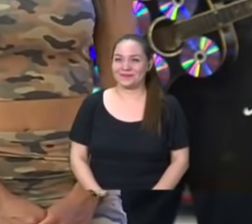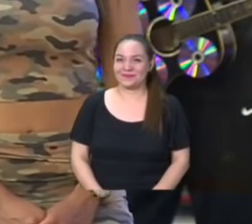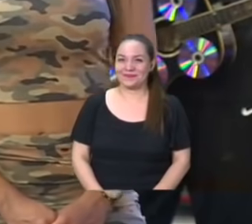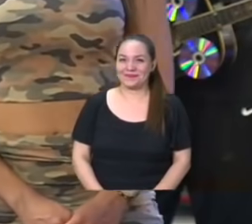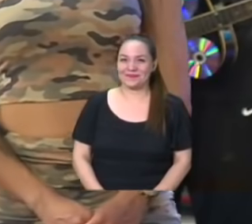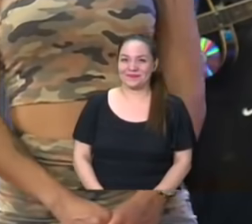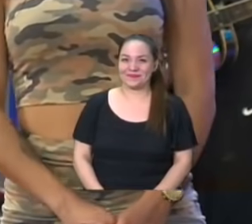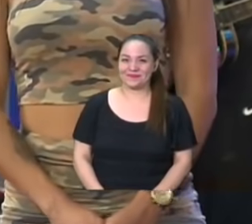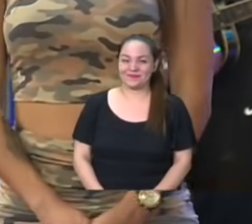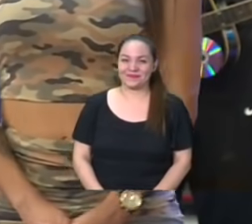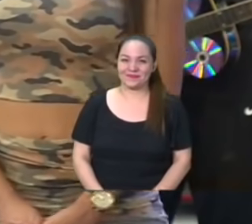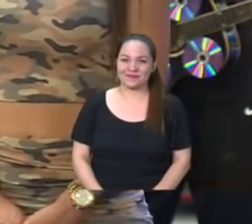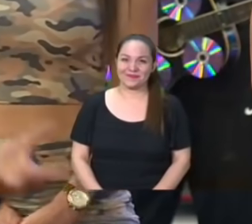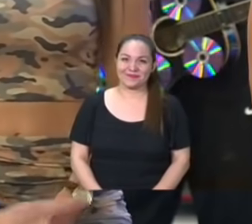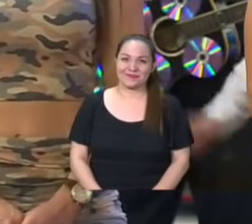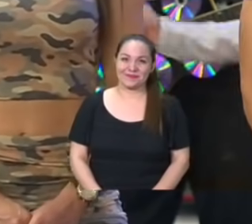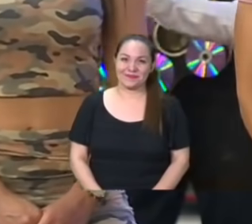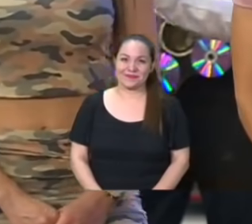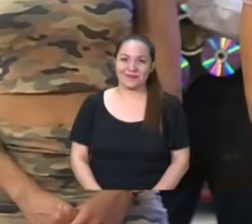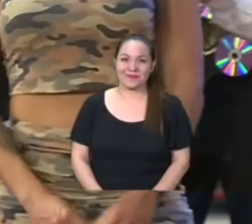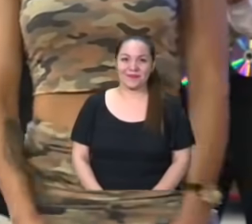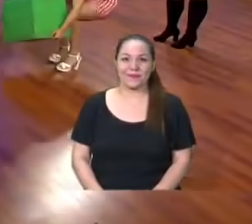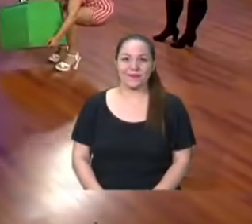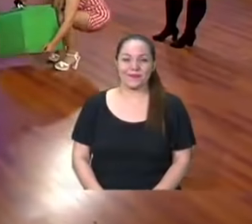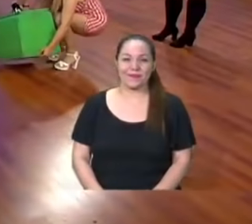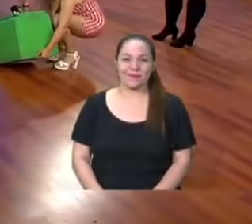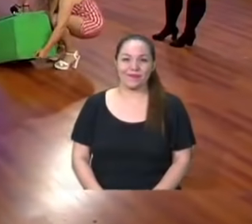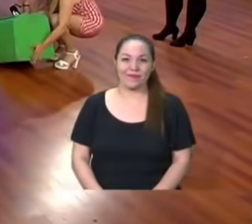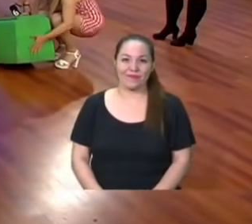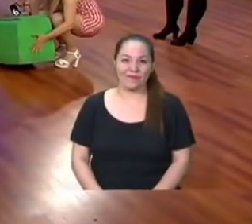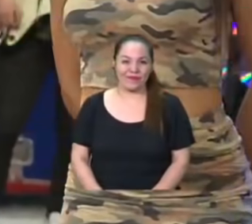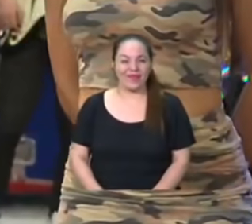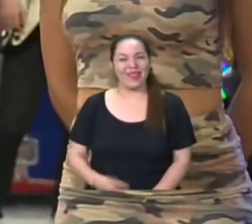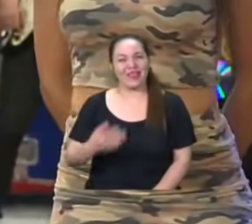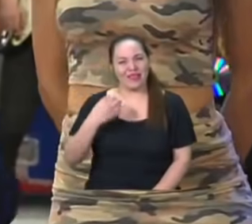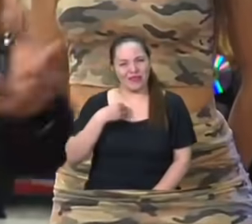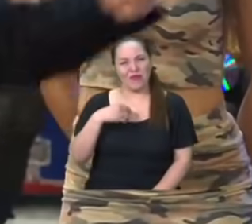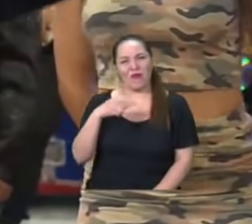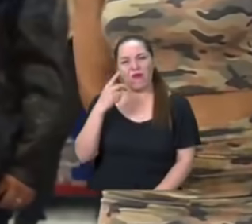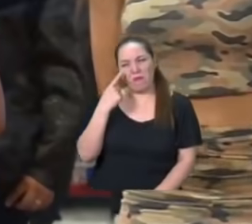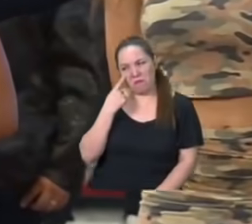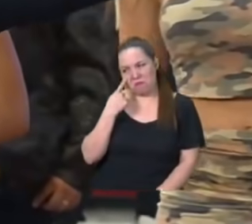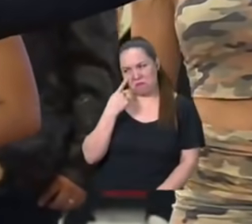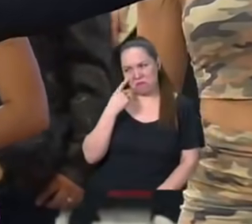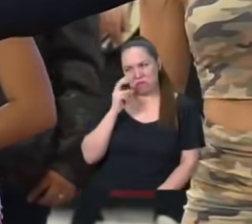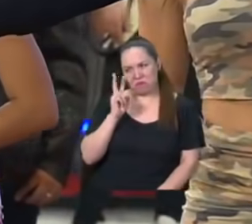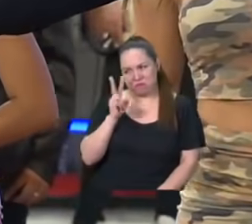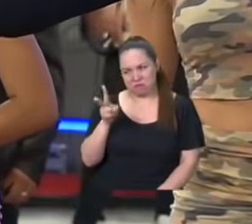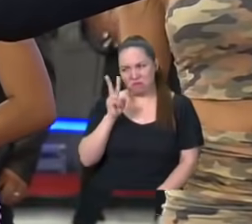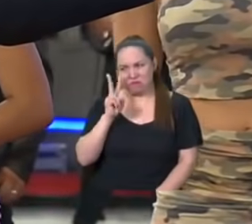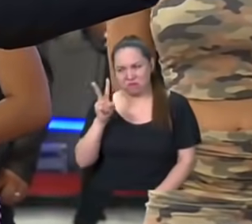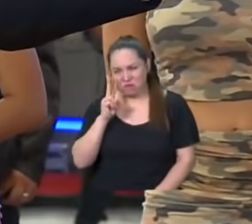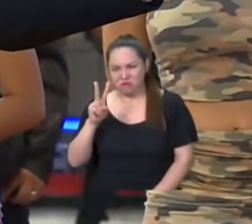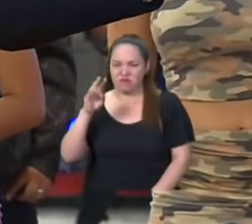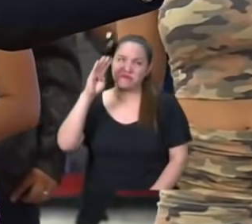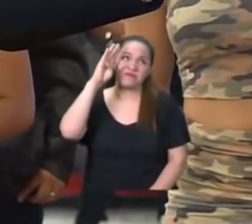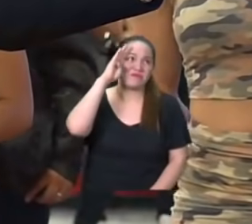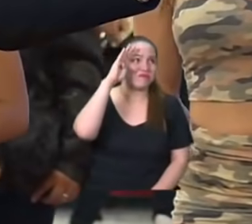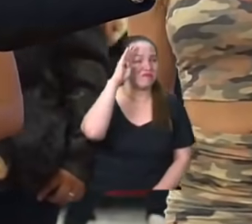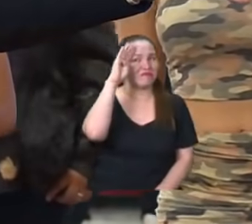Tráiganos, por favor. Es que lo he visto pensativo. Lo he visto por allá, por atrás.